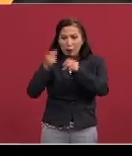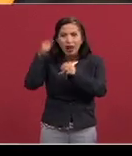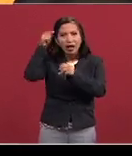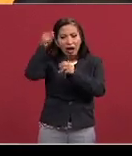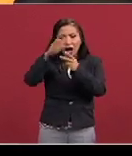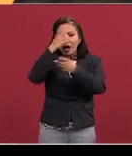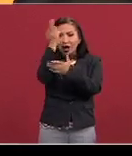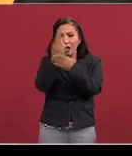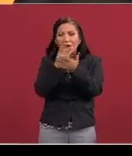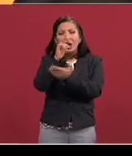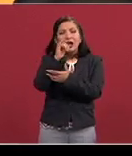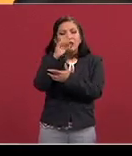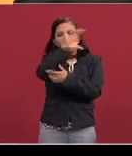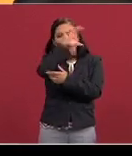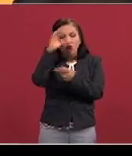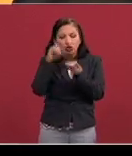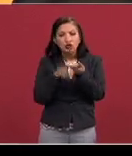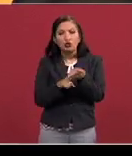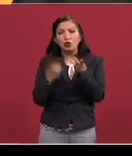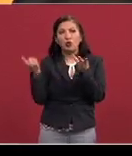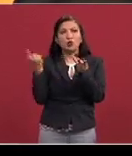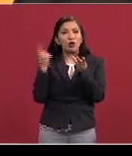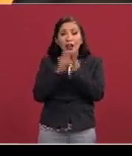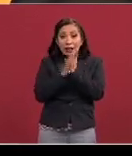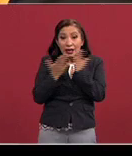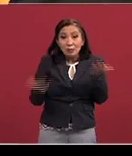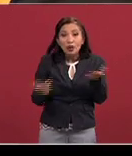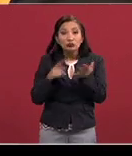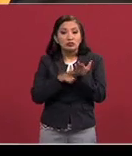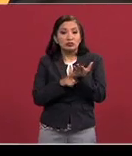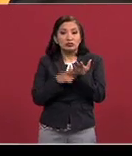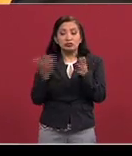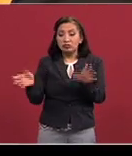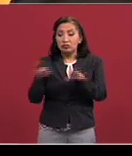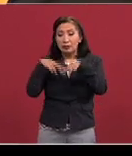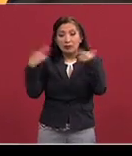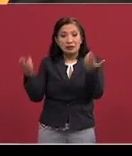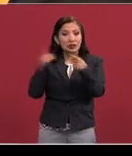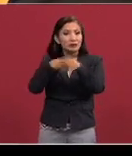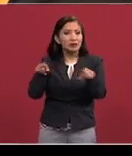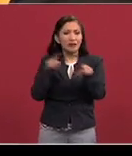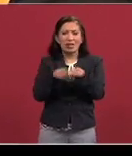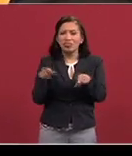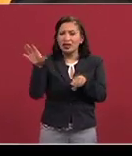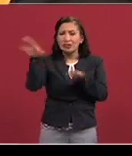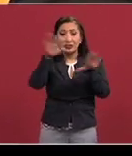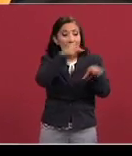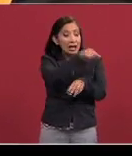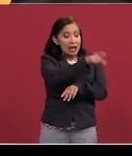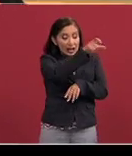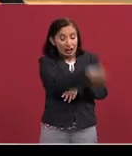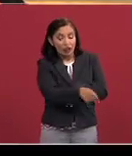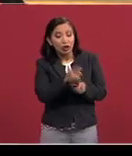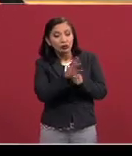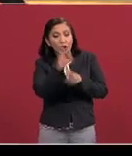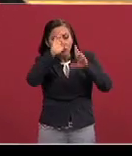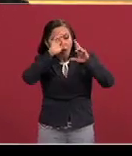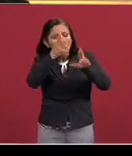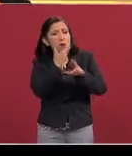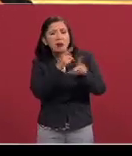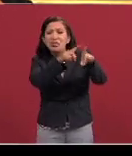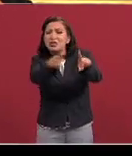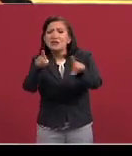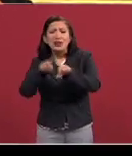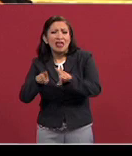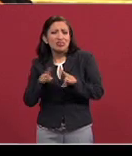directa, fotografía, el dibujo, la fotografía, los libros, las publicaciones. Es que como él, le estamos haciendo homenaje a un hombre